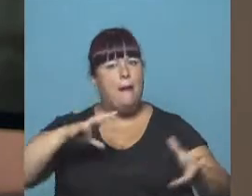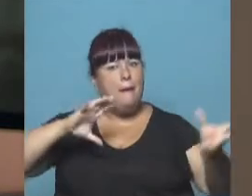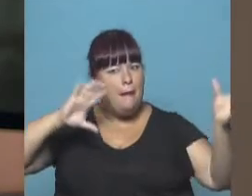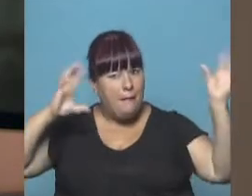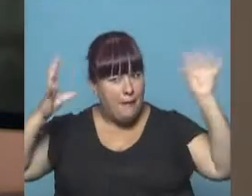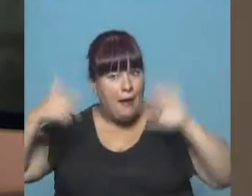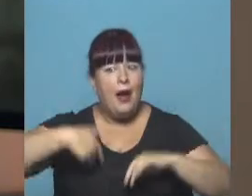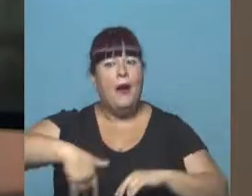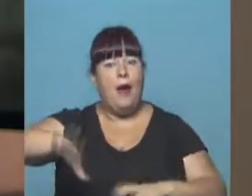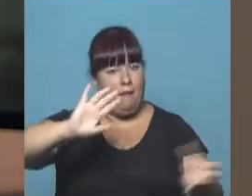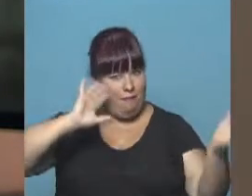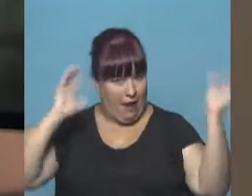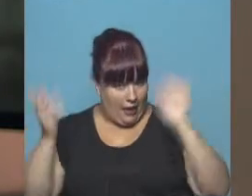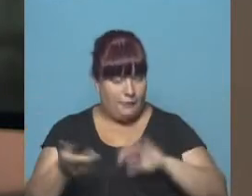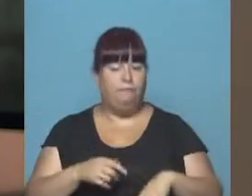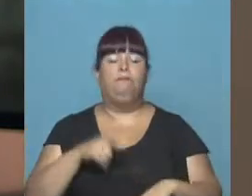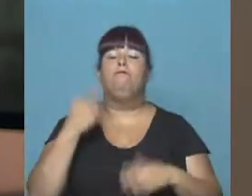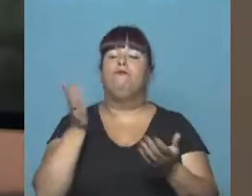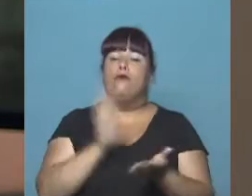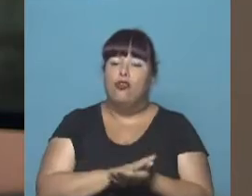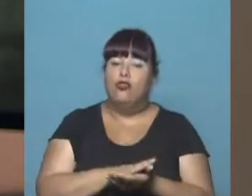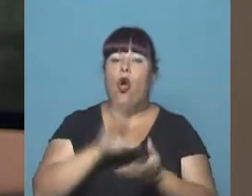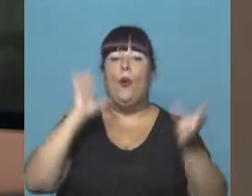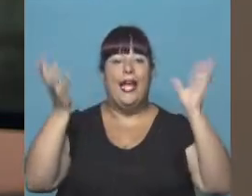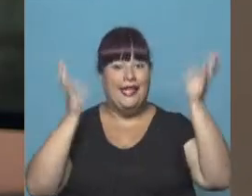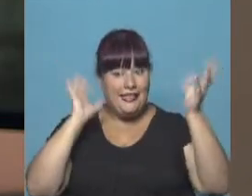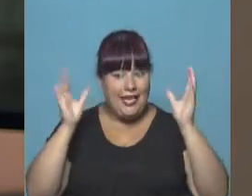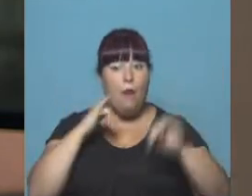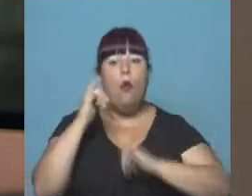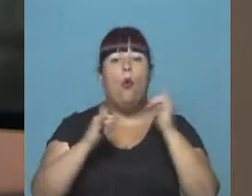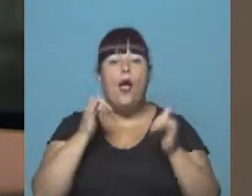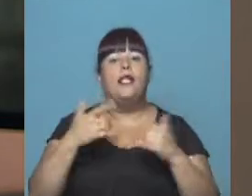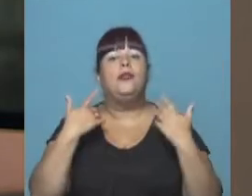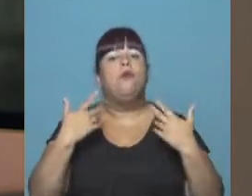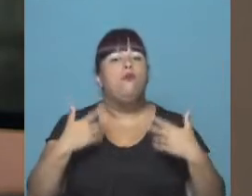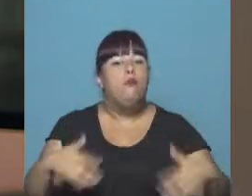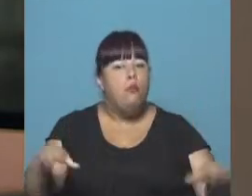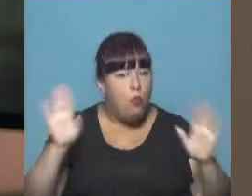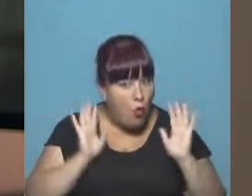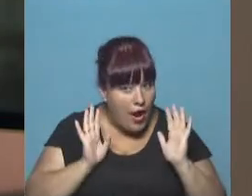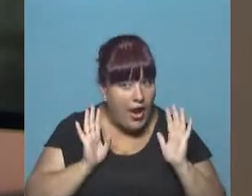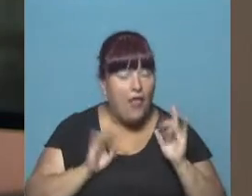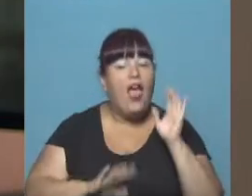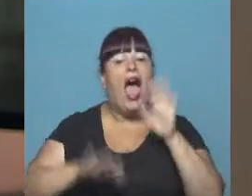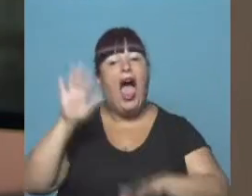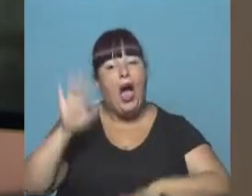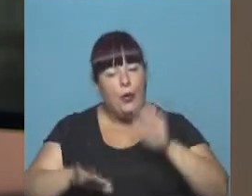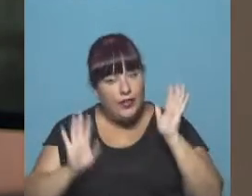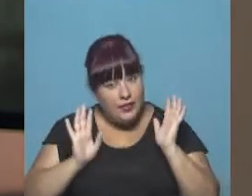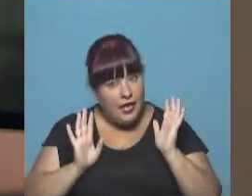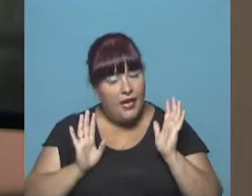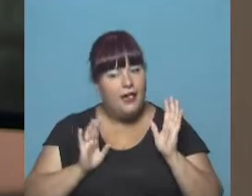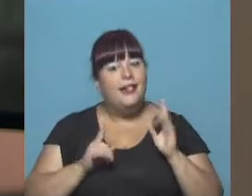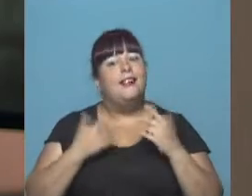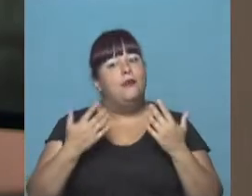aumento, en proceso de aumento. Y a propósito, el pronóstico está hablando de la probabilidad por momentos